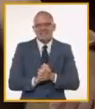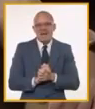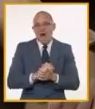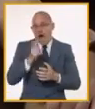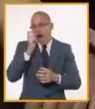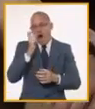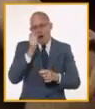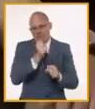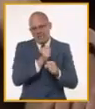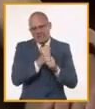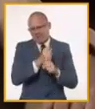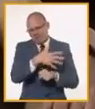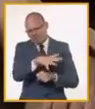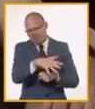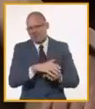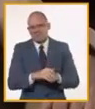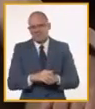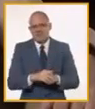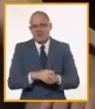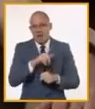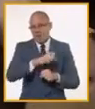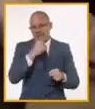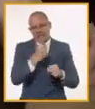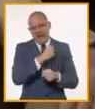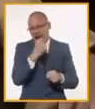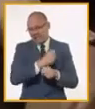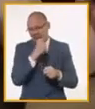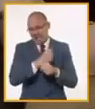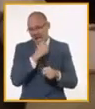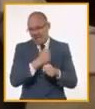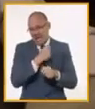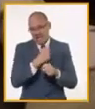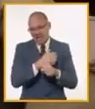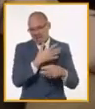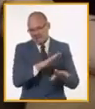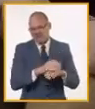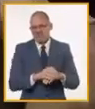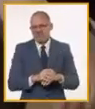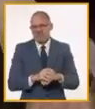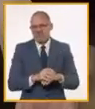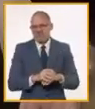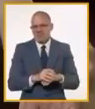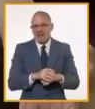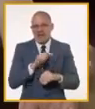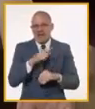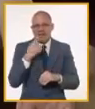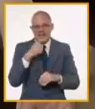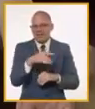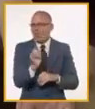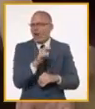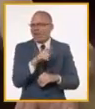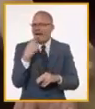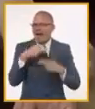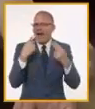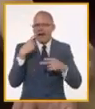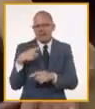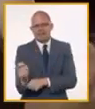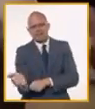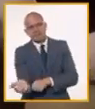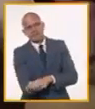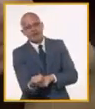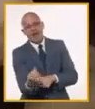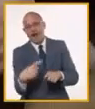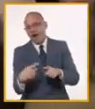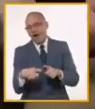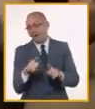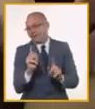se dedicaba a otras actividades, hasta jugaba golf. Y entonces, para